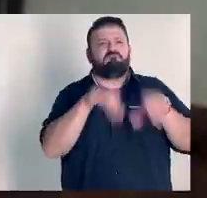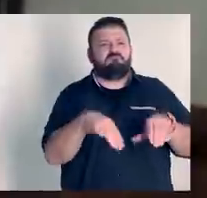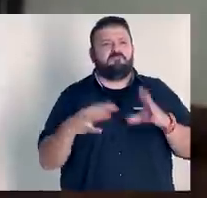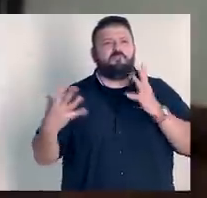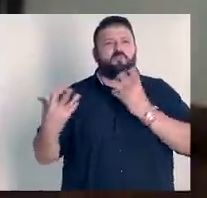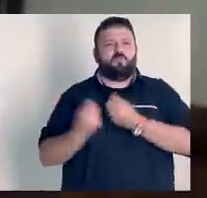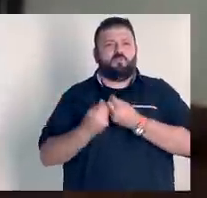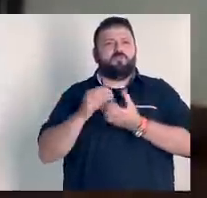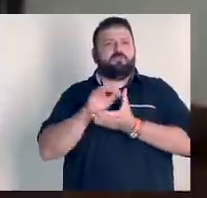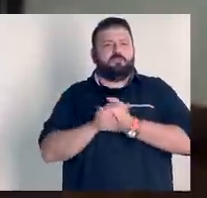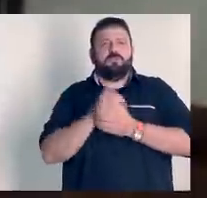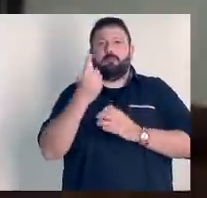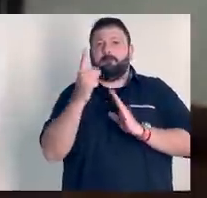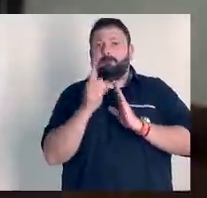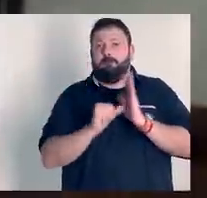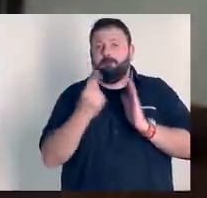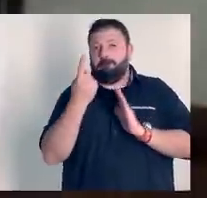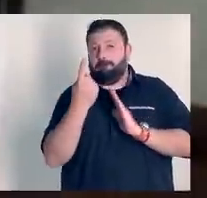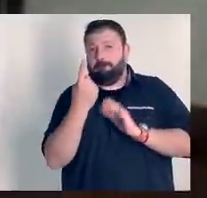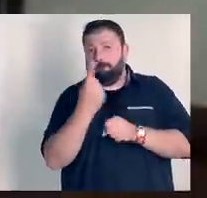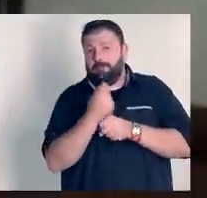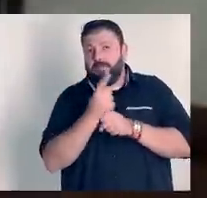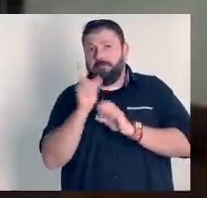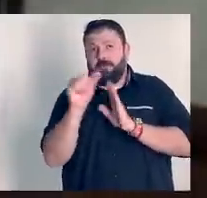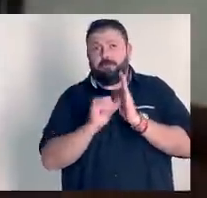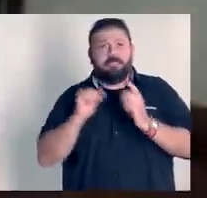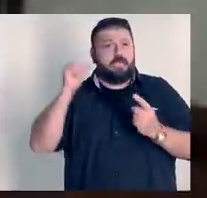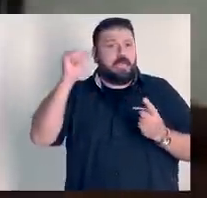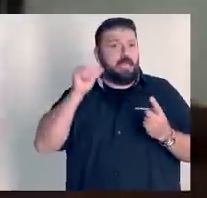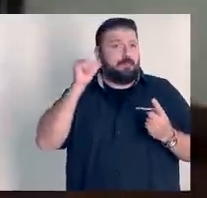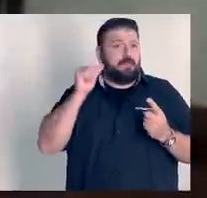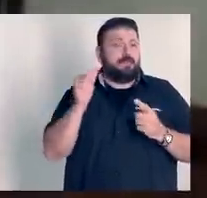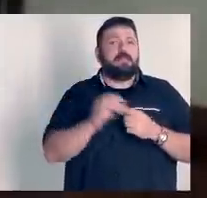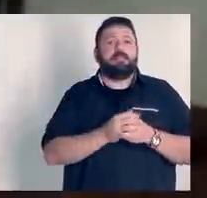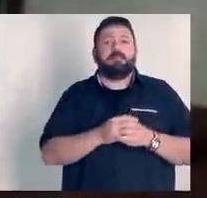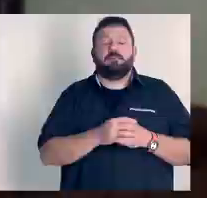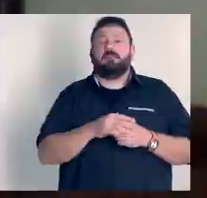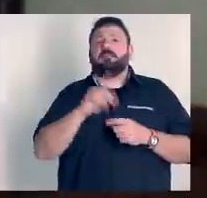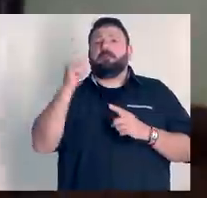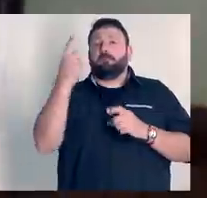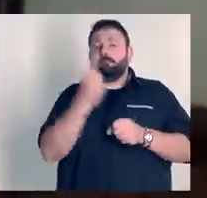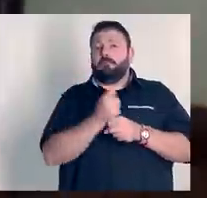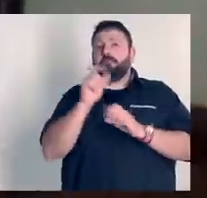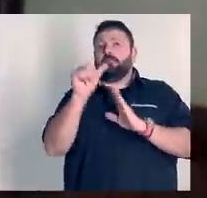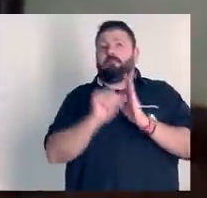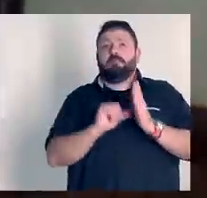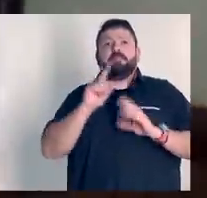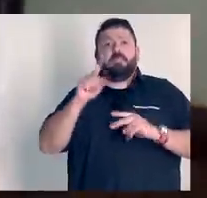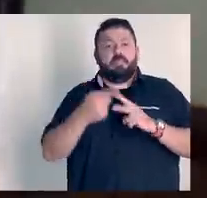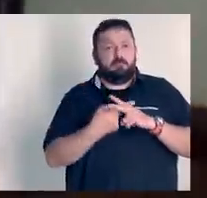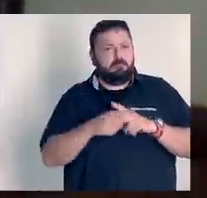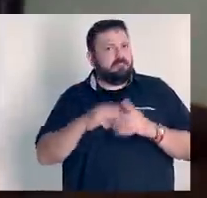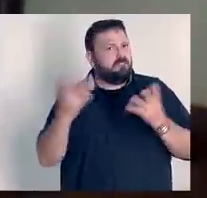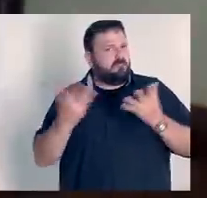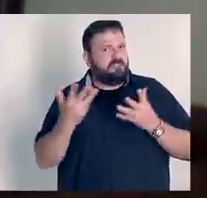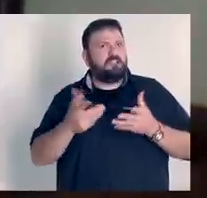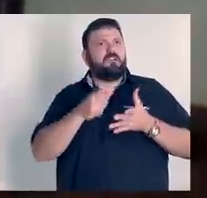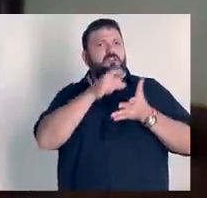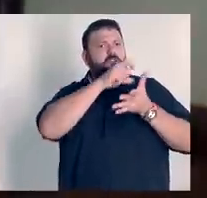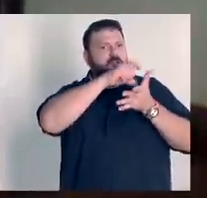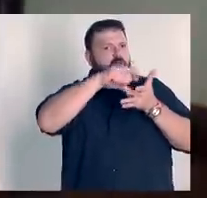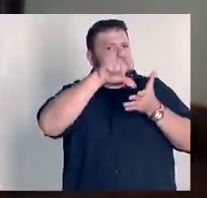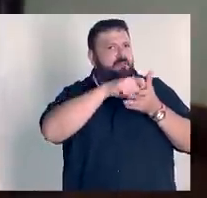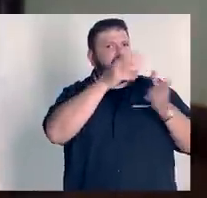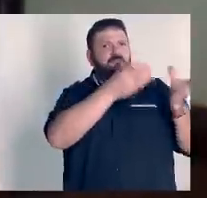el primer mes de abril, el mes pasado, y el primer mes hicieron menudeo, y con ese